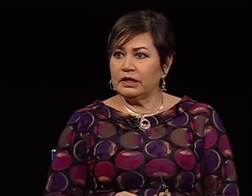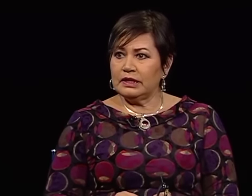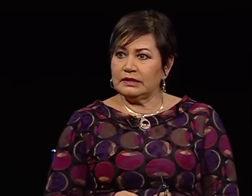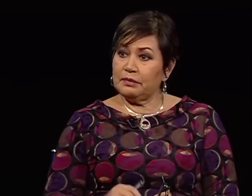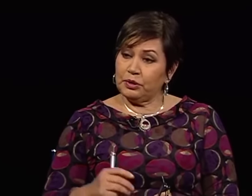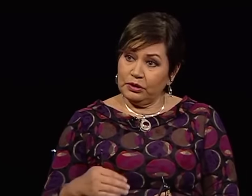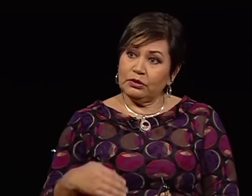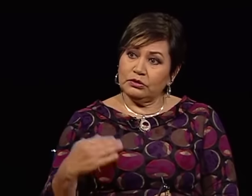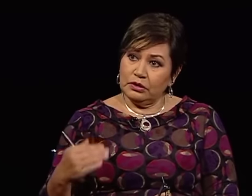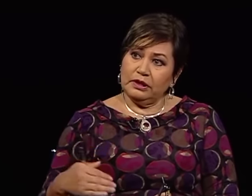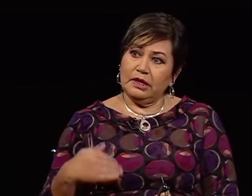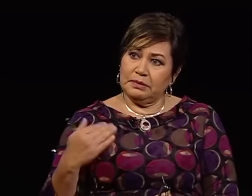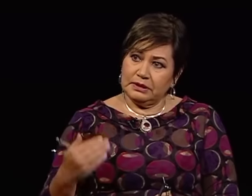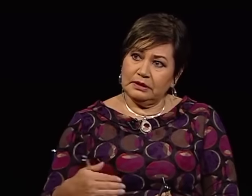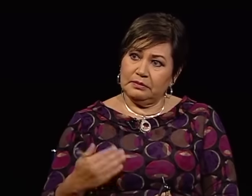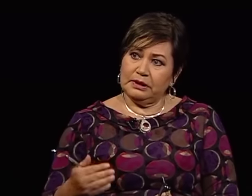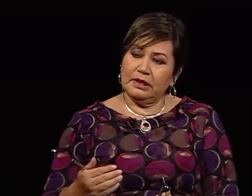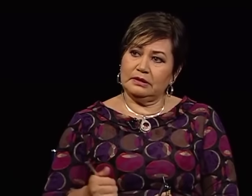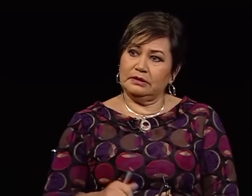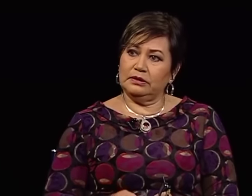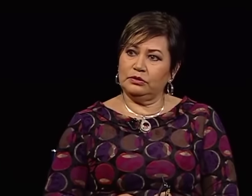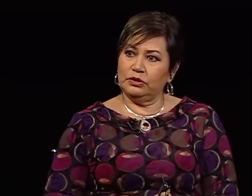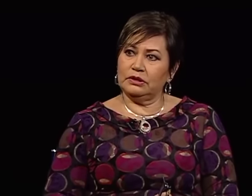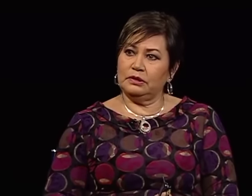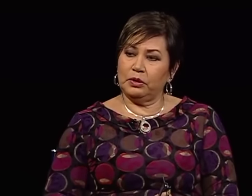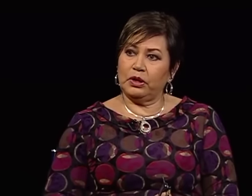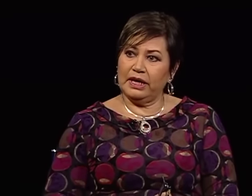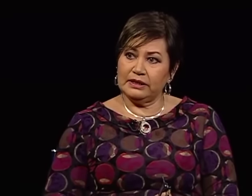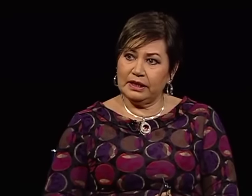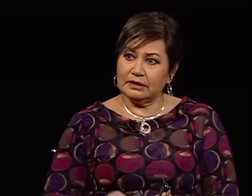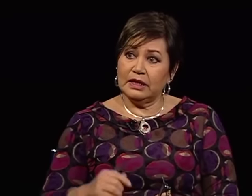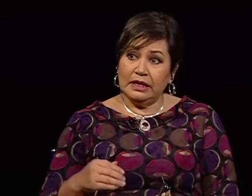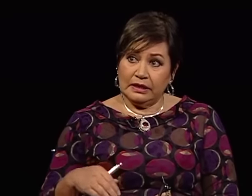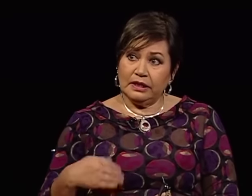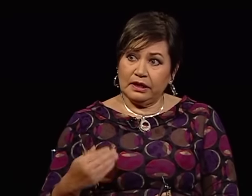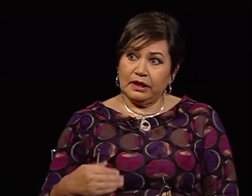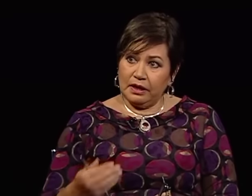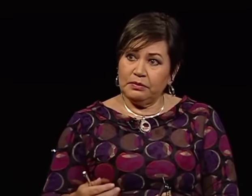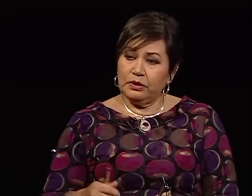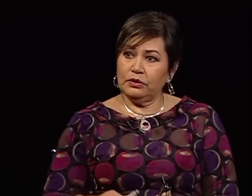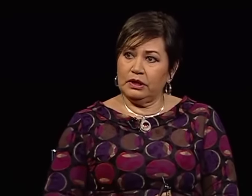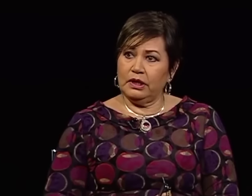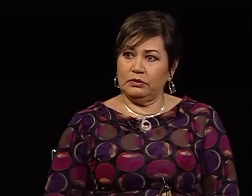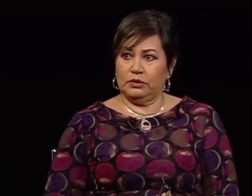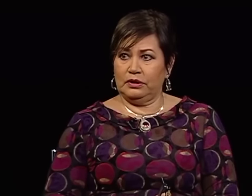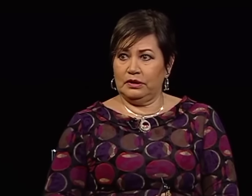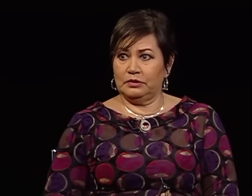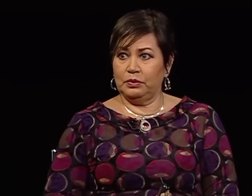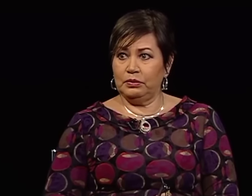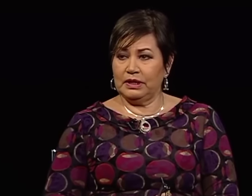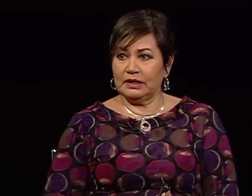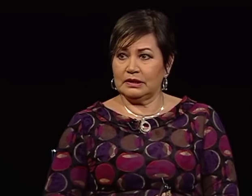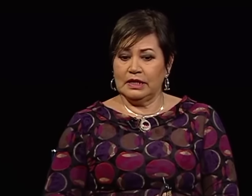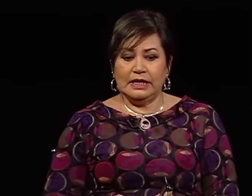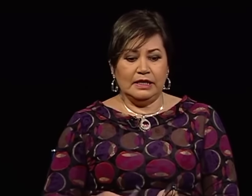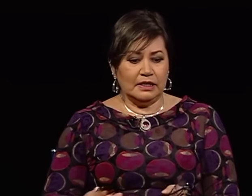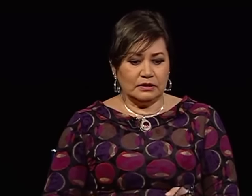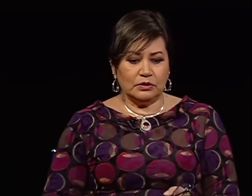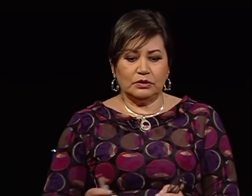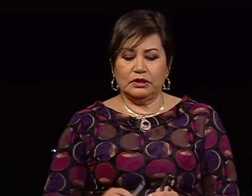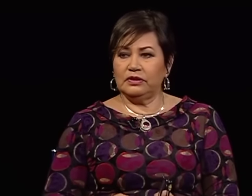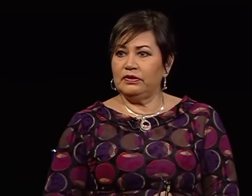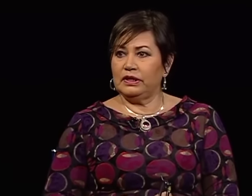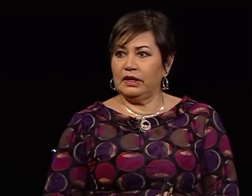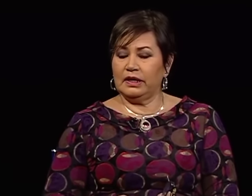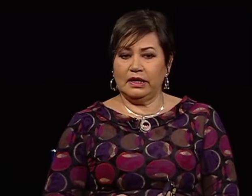gobierno, se ha podido consolidar precisamente las instituciones democráticas de recambio de autoridades públicas, y